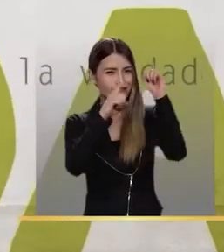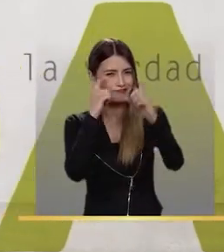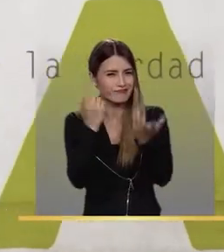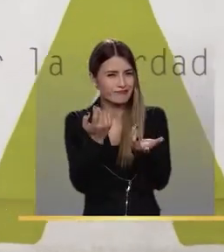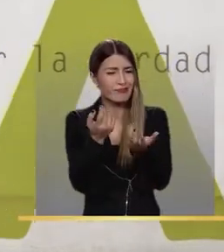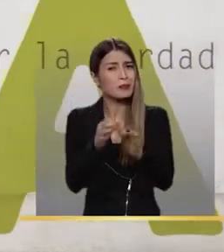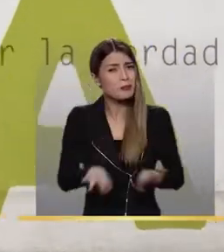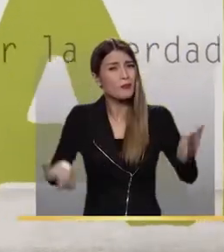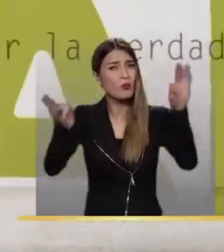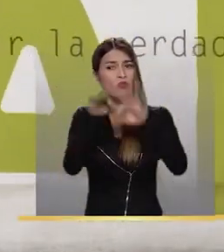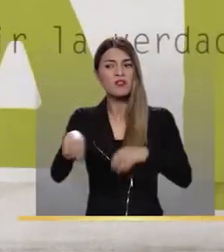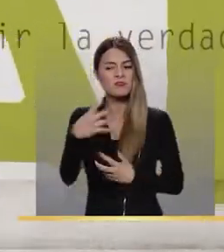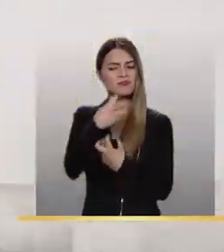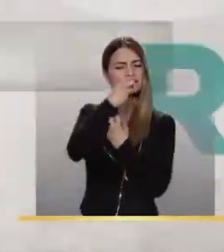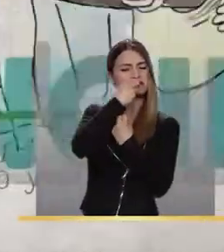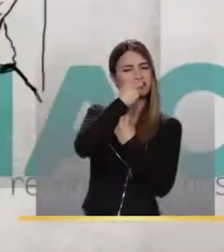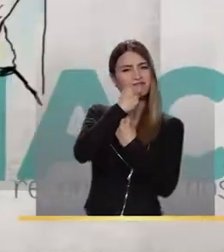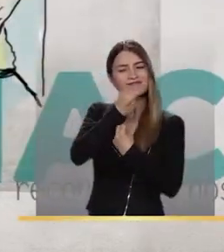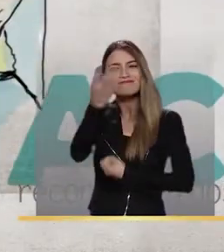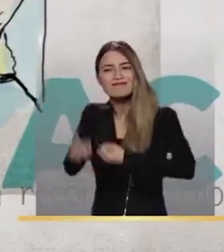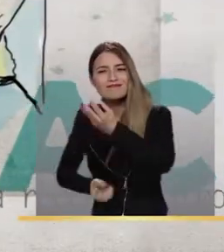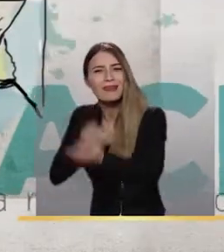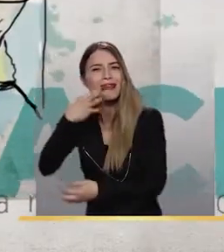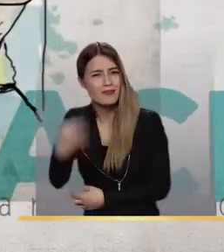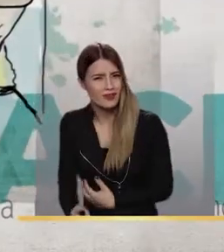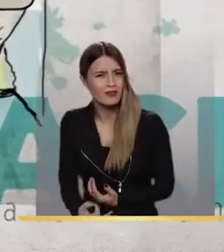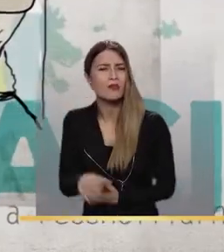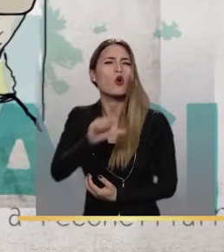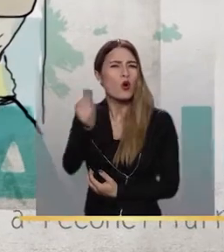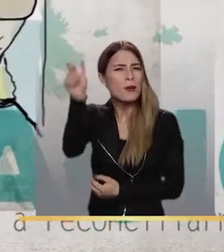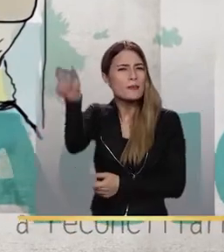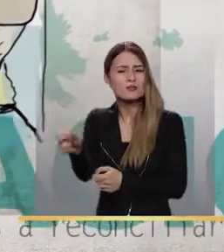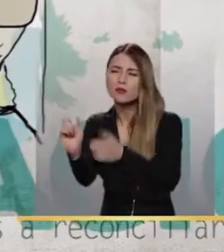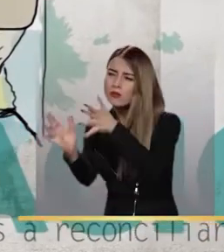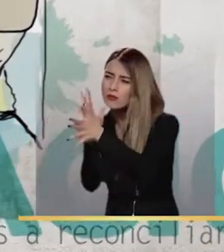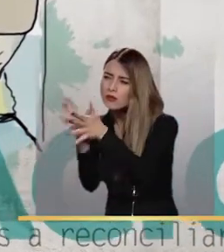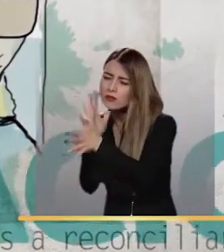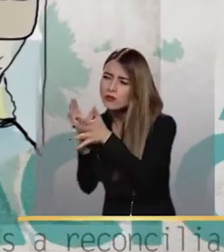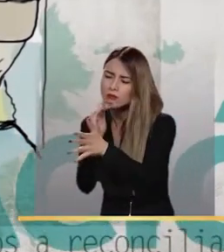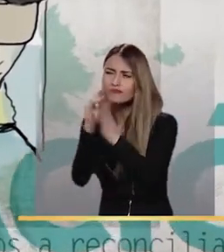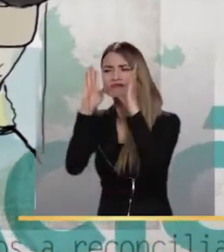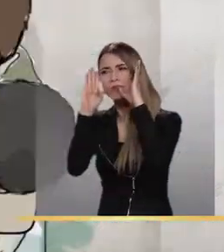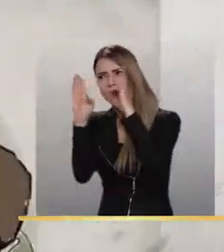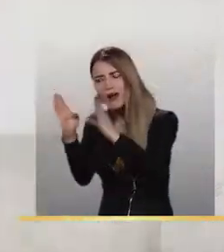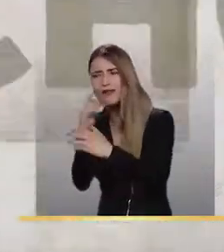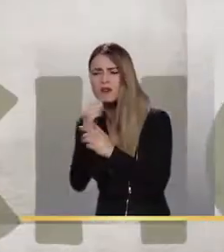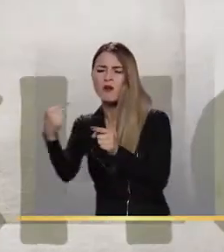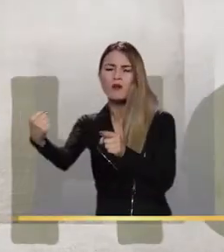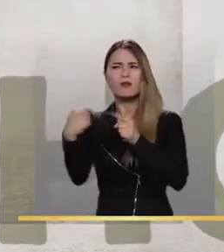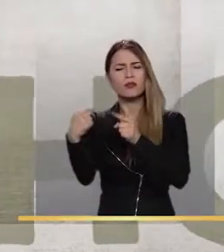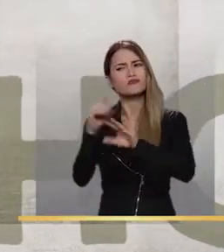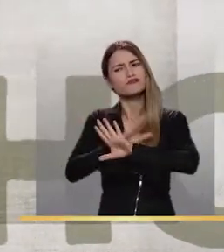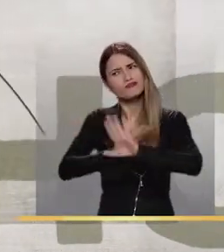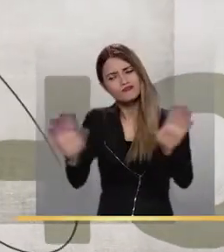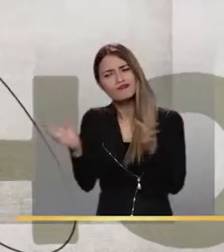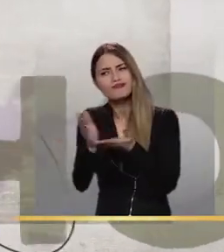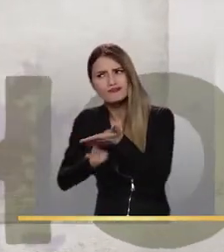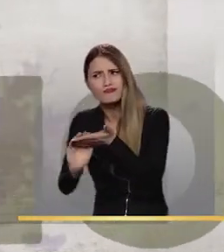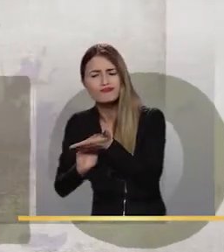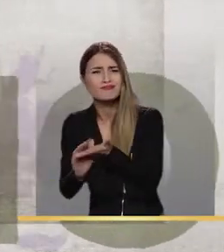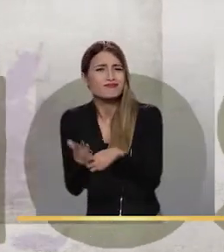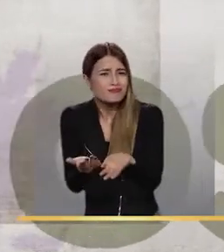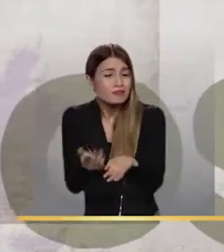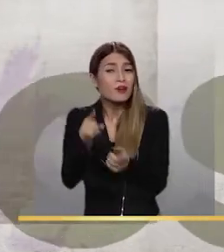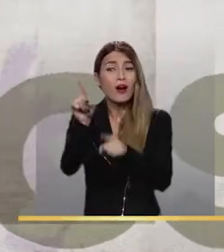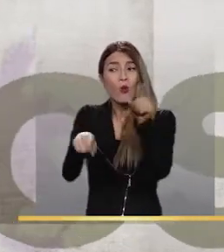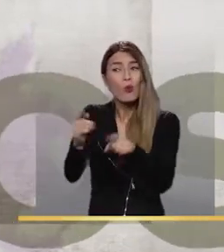¿Qué tal si aprendemos a decir la verdad? ¿Y qué tal si escuchamos al otro y comenzamos a reconciliarnos? ¿Y qué tal si entendemos que todos tenemos